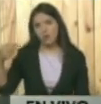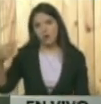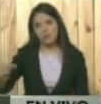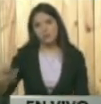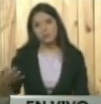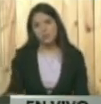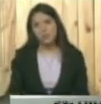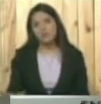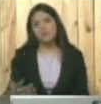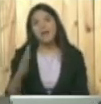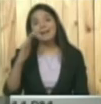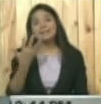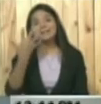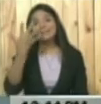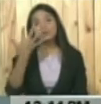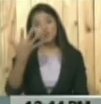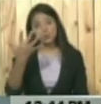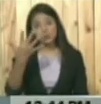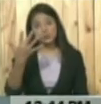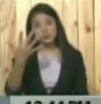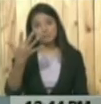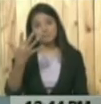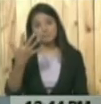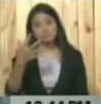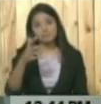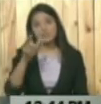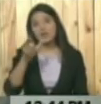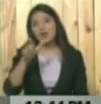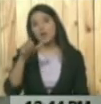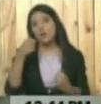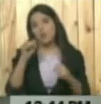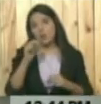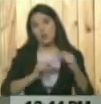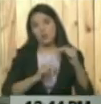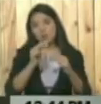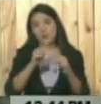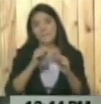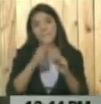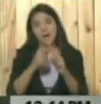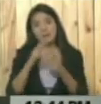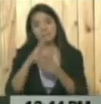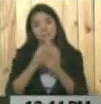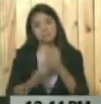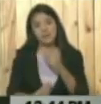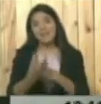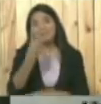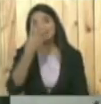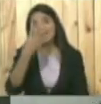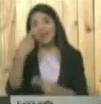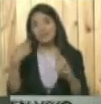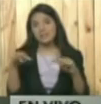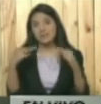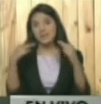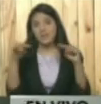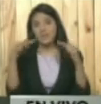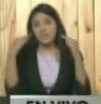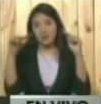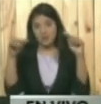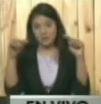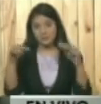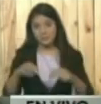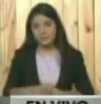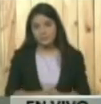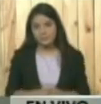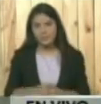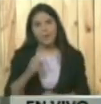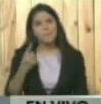es el vértice de los ejecutores. Y la combinación de tres niveles de ejecución. En